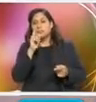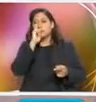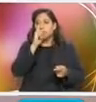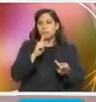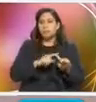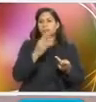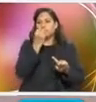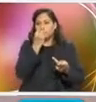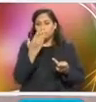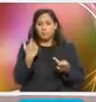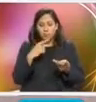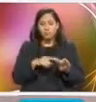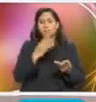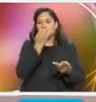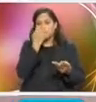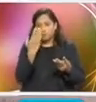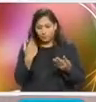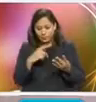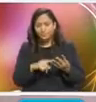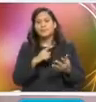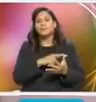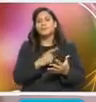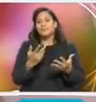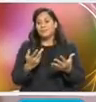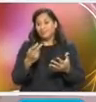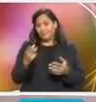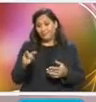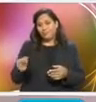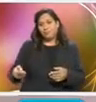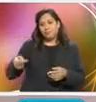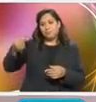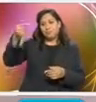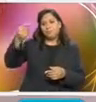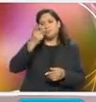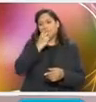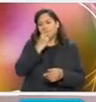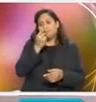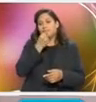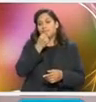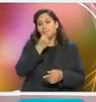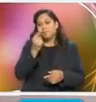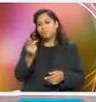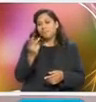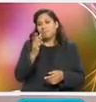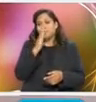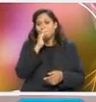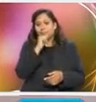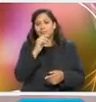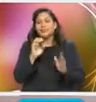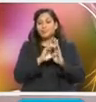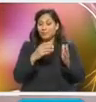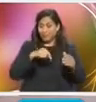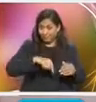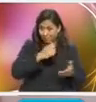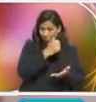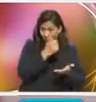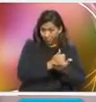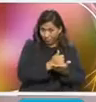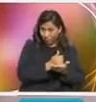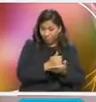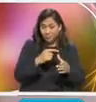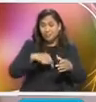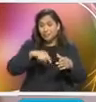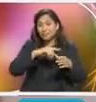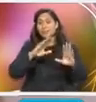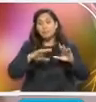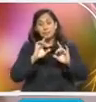a servicios básicos y otros elementos que son muy importantes para el desarrollo de la población. En el ámbito urbano, hay de